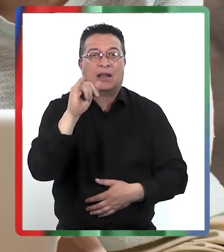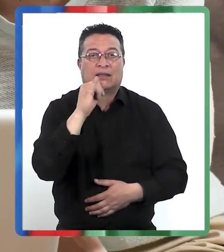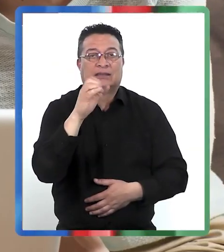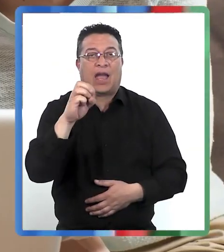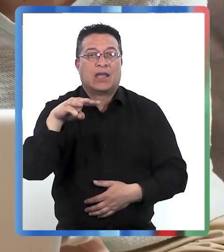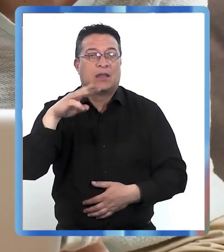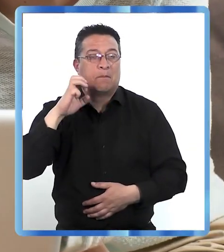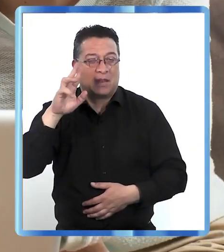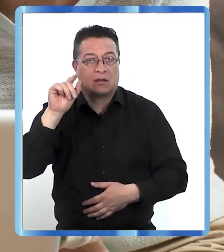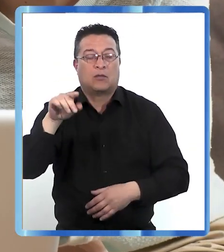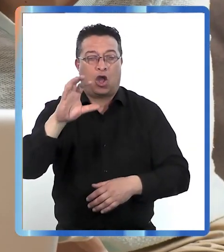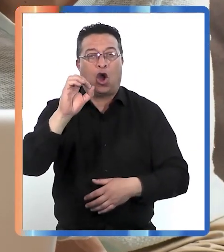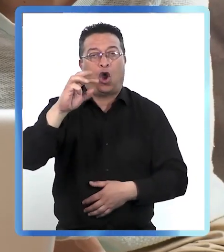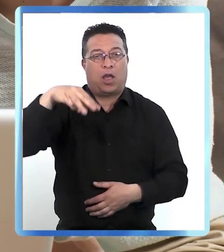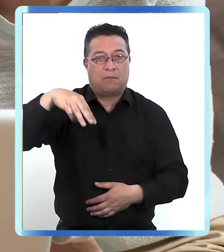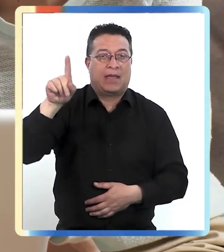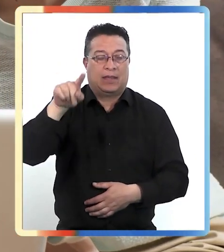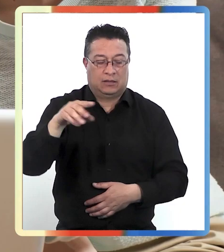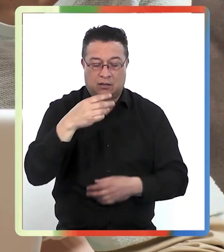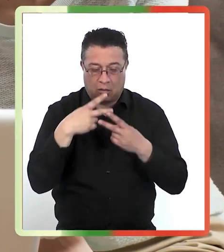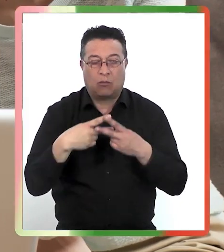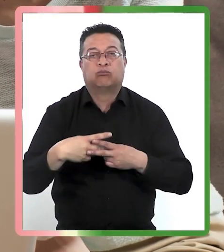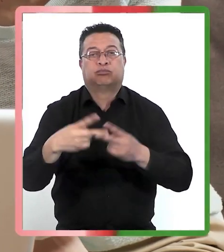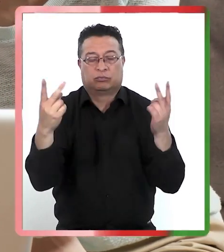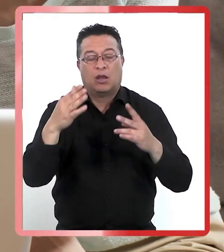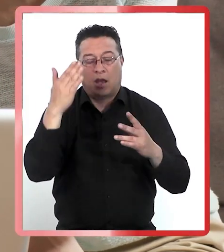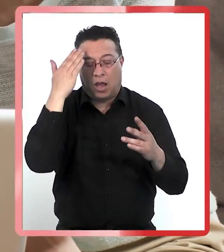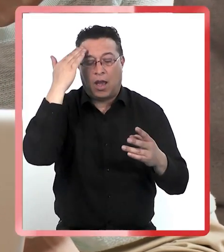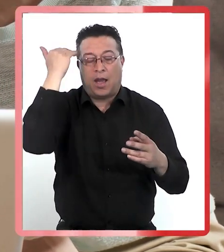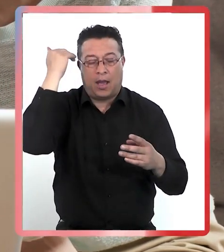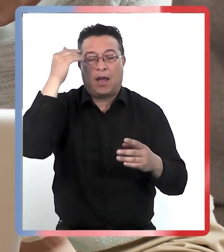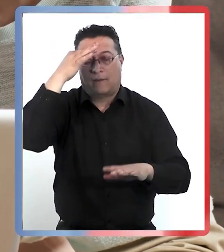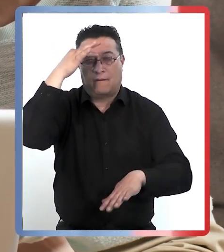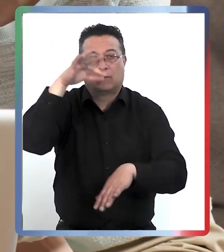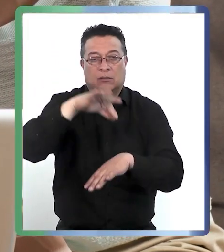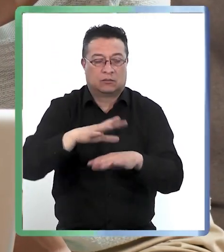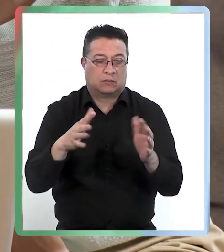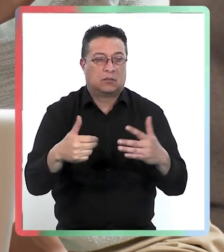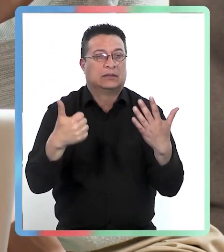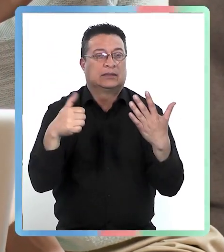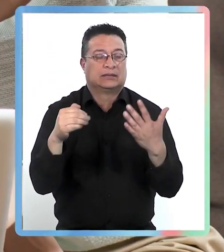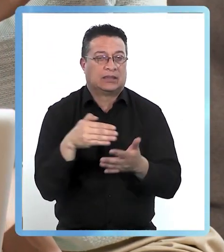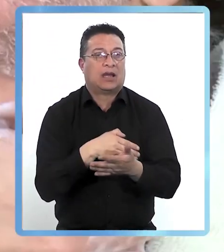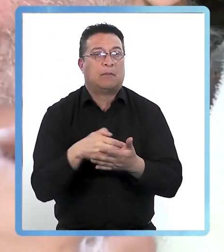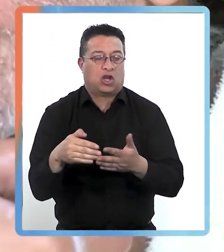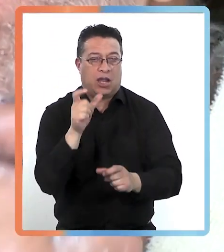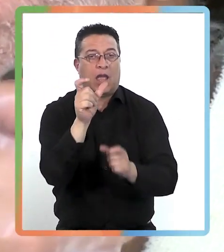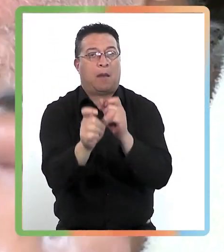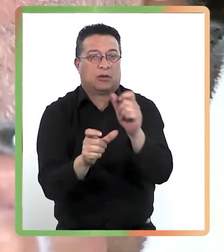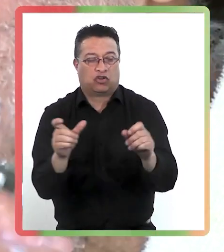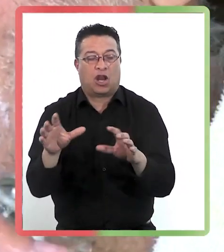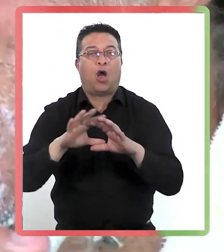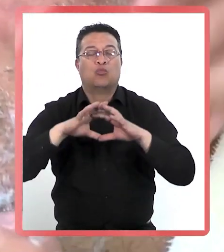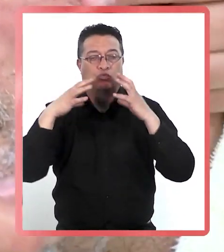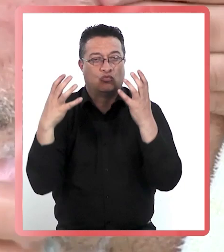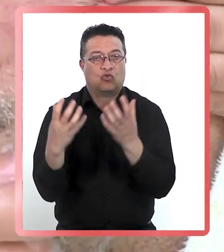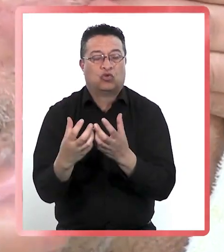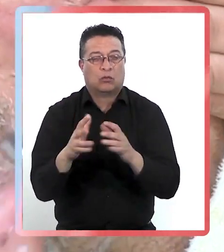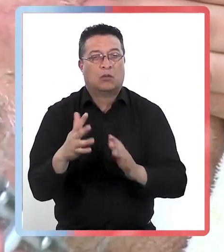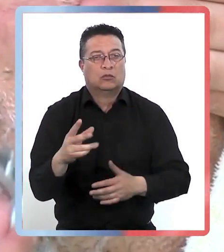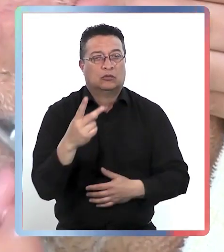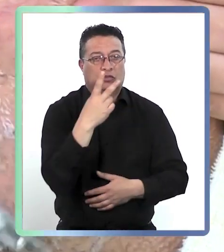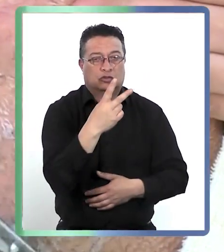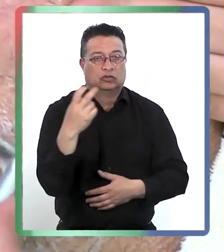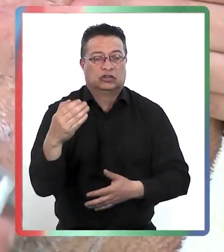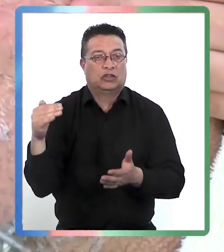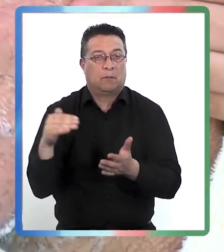fecha proclamada por la Organización Mundial de la Salud para concientizar sobre esta enfermedad que afecta a cerca de 60 millones de personas en el mundo